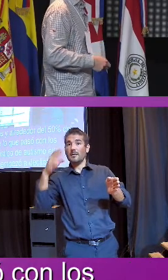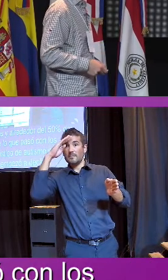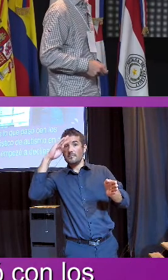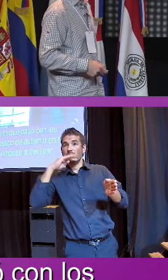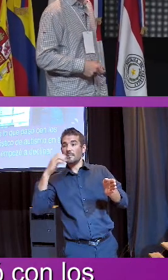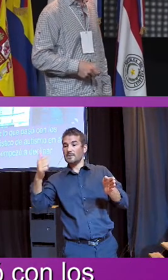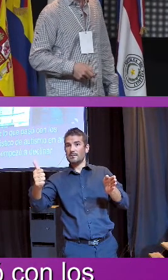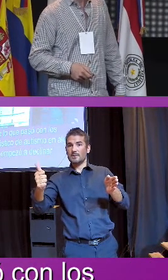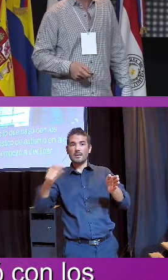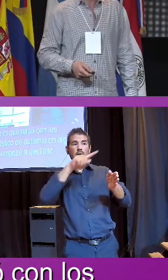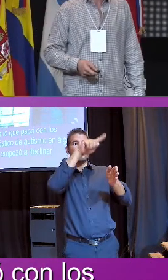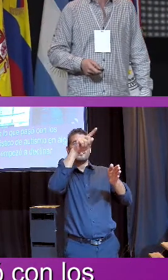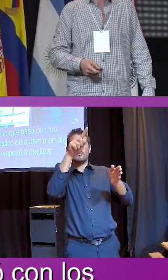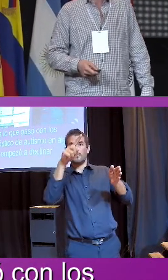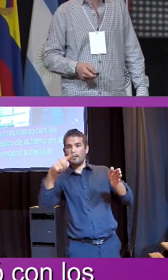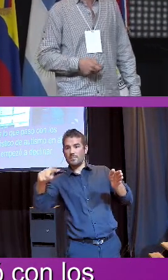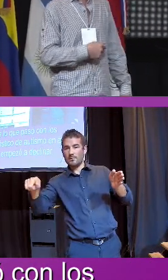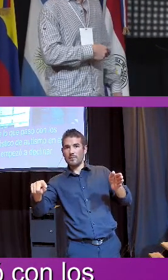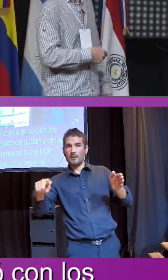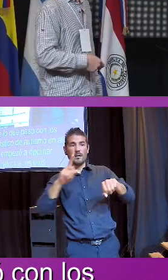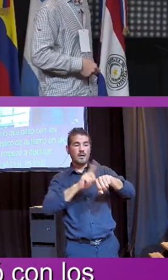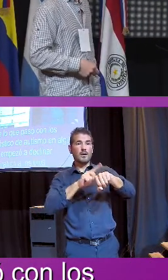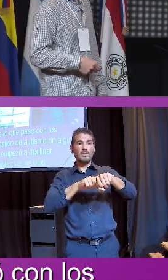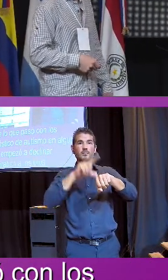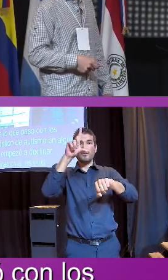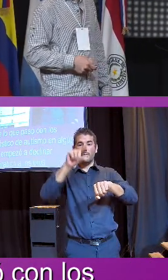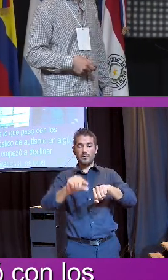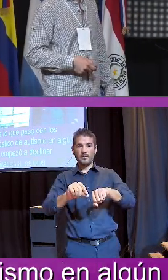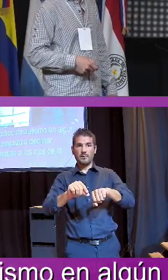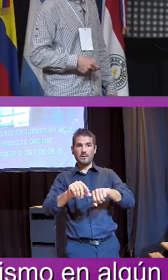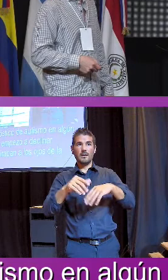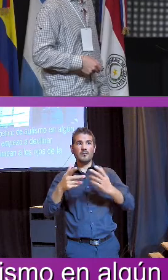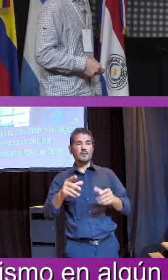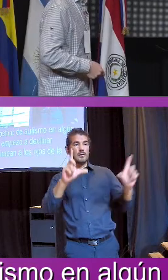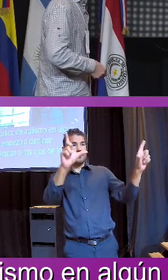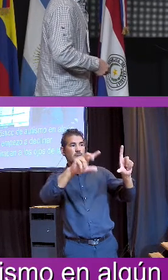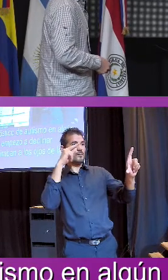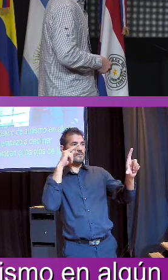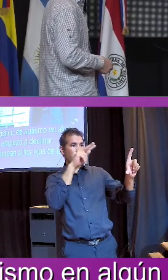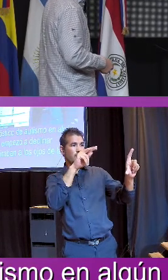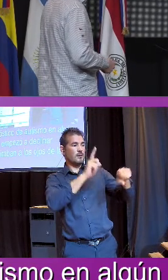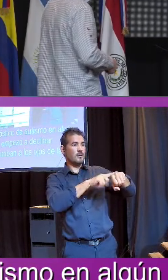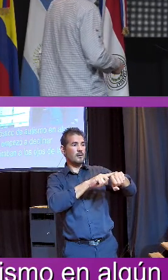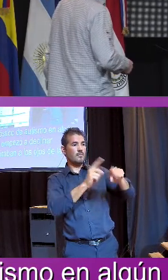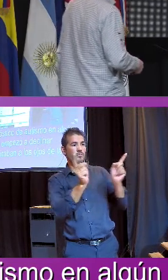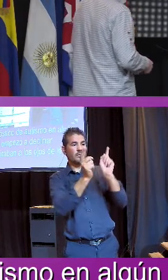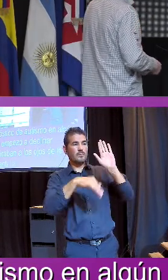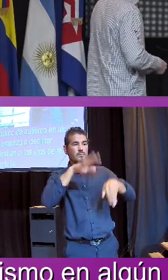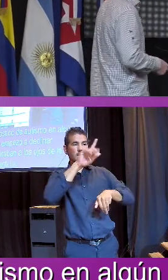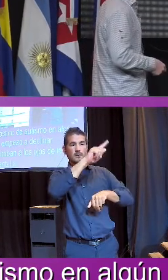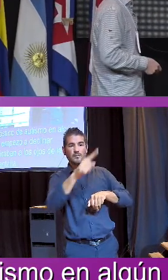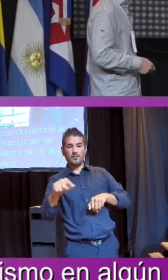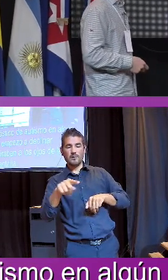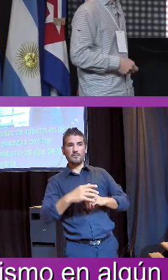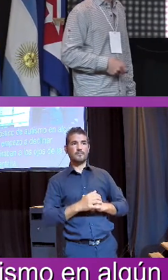significativamente el tiempo que miraban a los ojos de la pantalla, ¿sí?, de las personas en la pantalla.